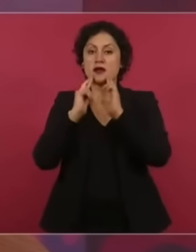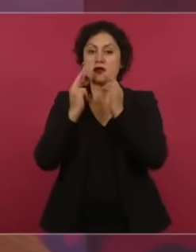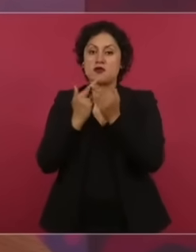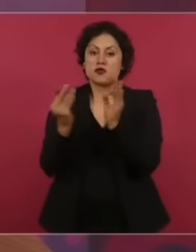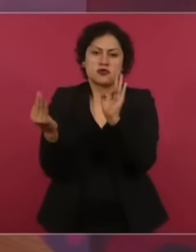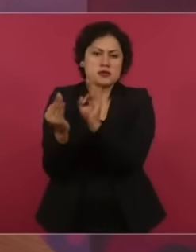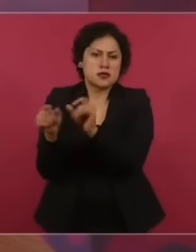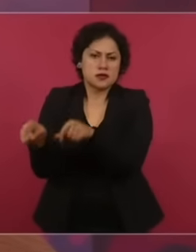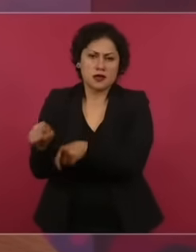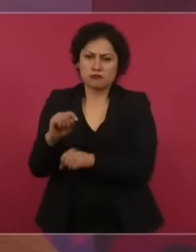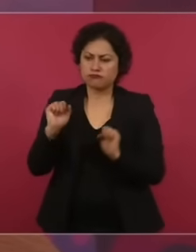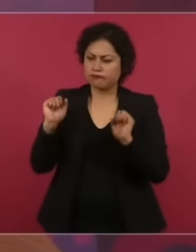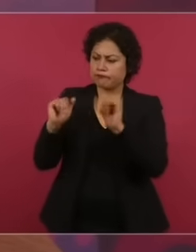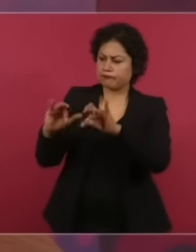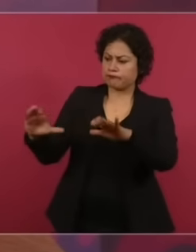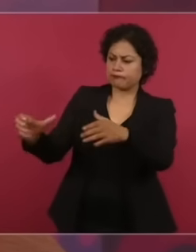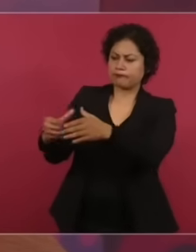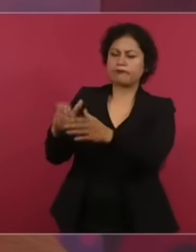ahí.